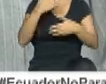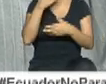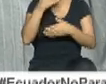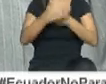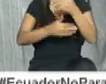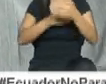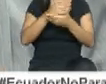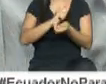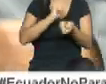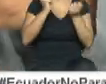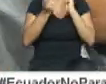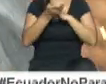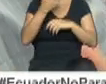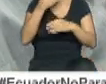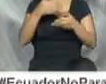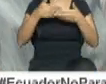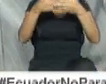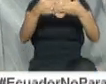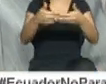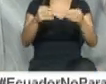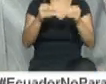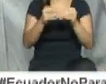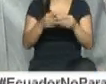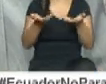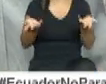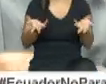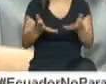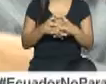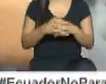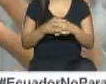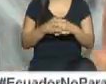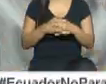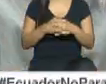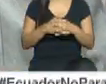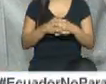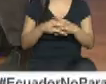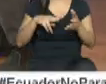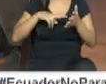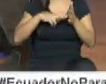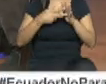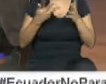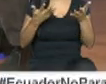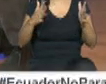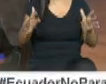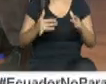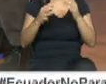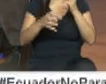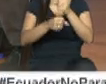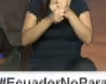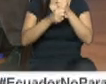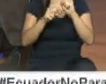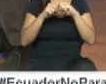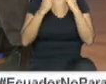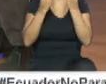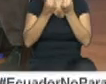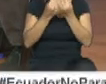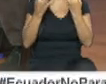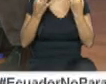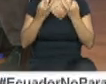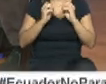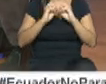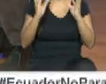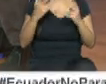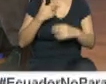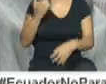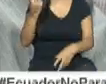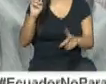2-3 cambios para hacerle sostenible al ISBA, ¿sí? Es decir, ataca al tema de seguridad social, básicamente. Sí, porque es un